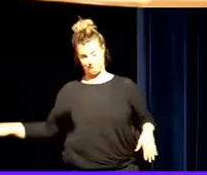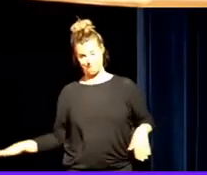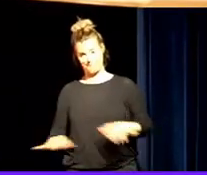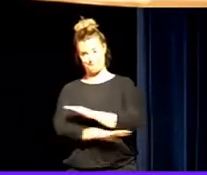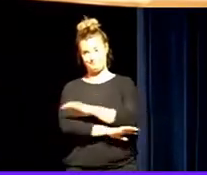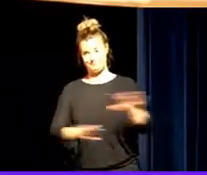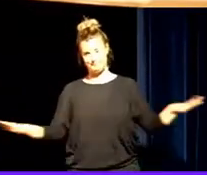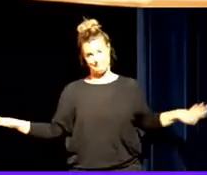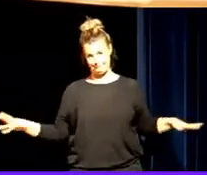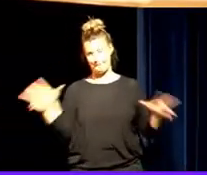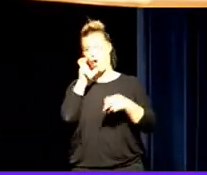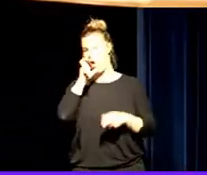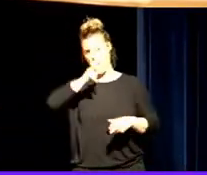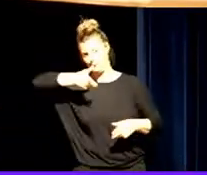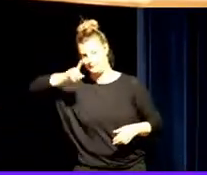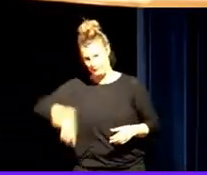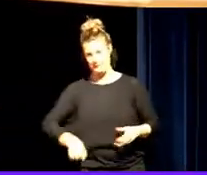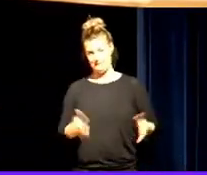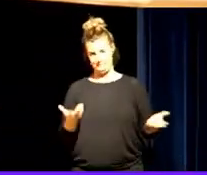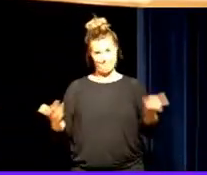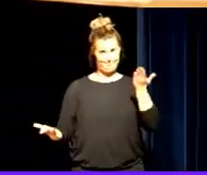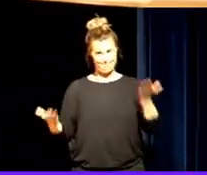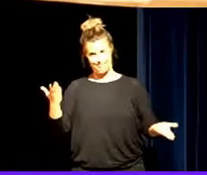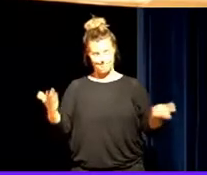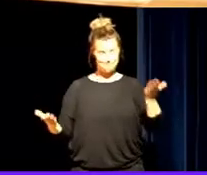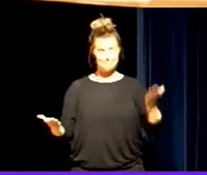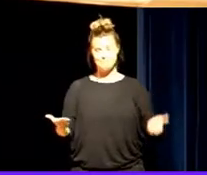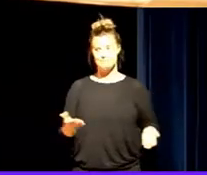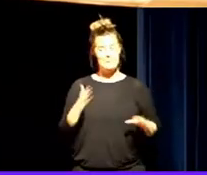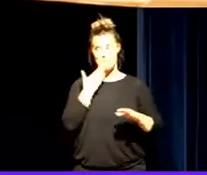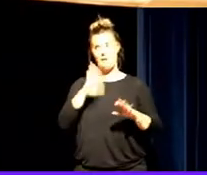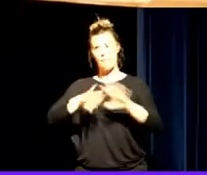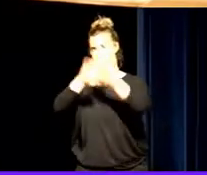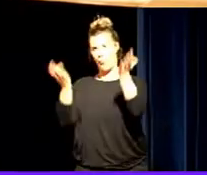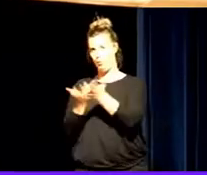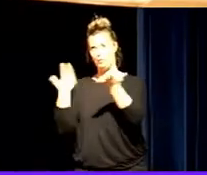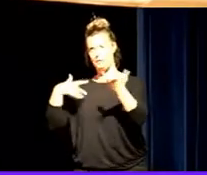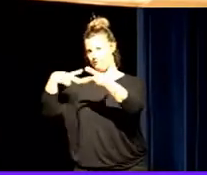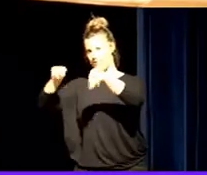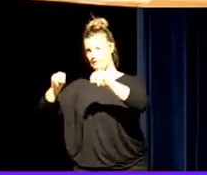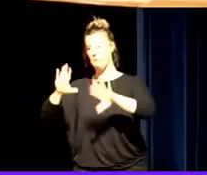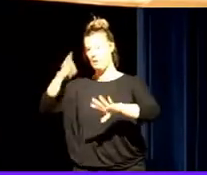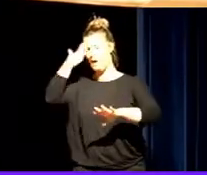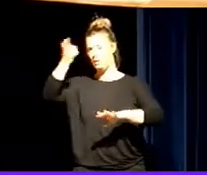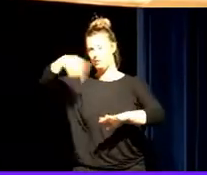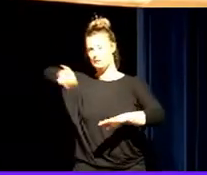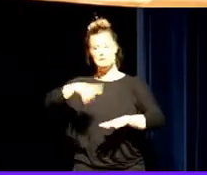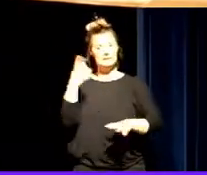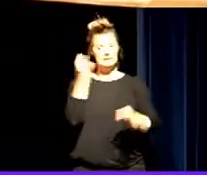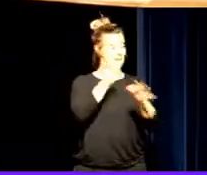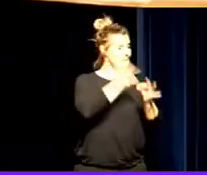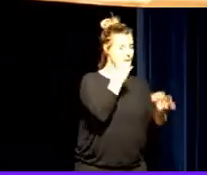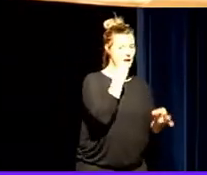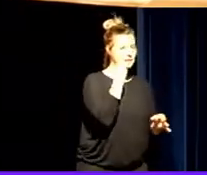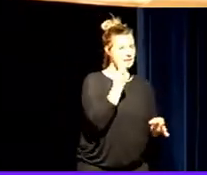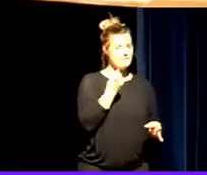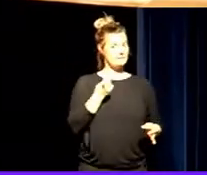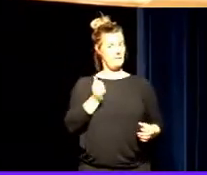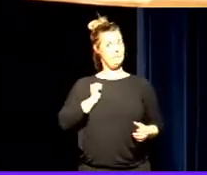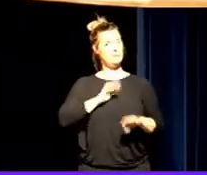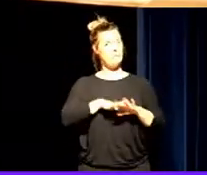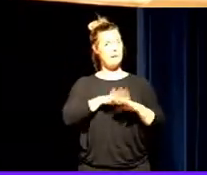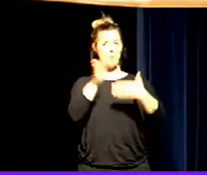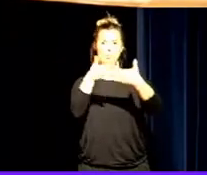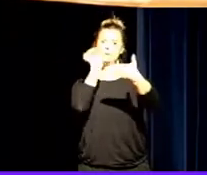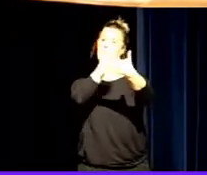suele ser espantoso, o sea, que parece que se acaba el mundo. Pero acordaros de lo que os ha dicho, hay que aprovechar septiembre para llamar a la puerta de quien sea